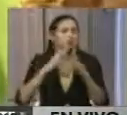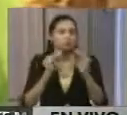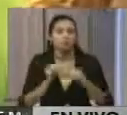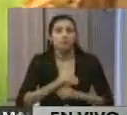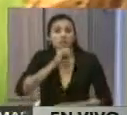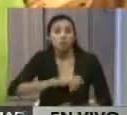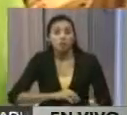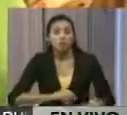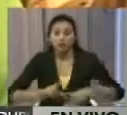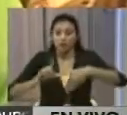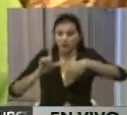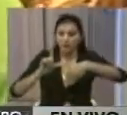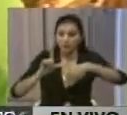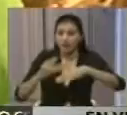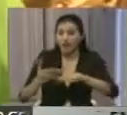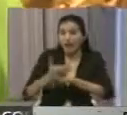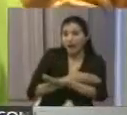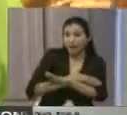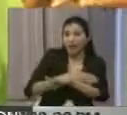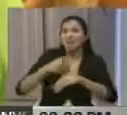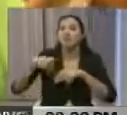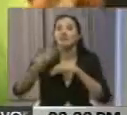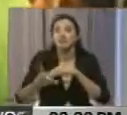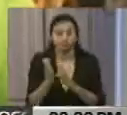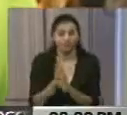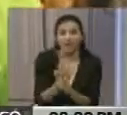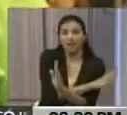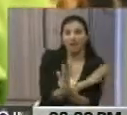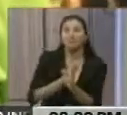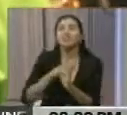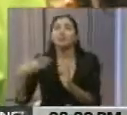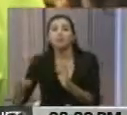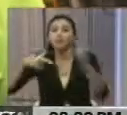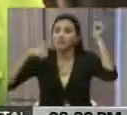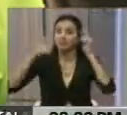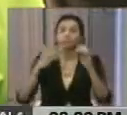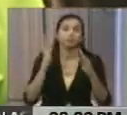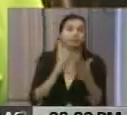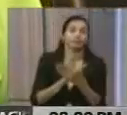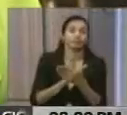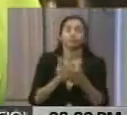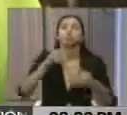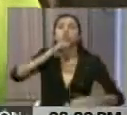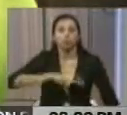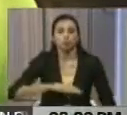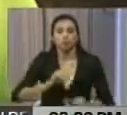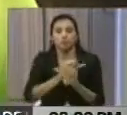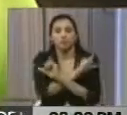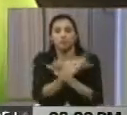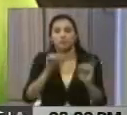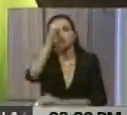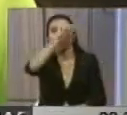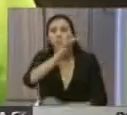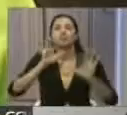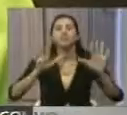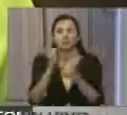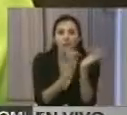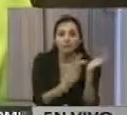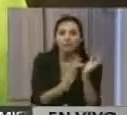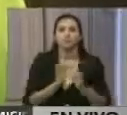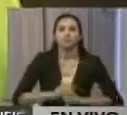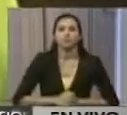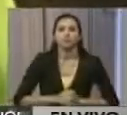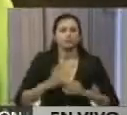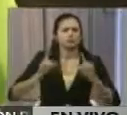América se divide en un antes y un después de este líder. Esta actividad continuará hasta el próximo domingo 10 de abril con